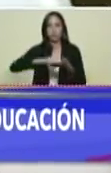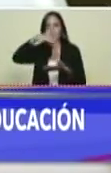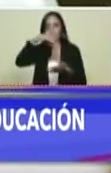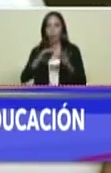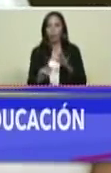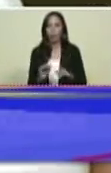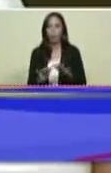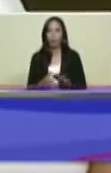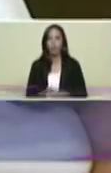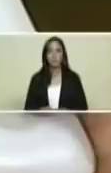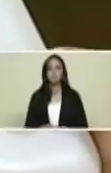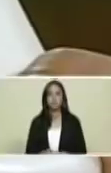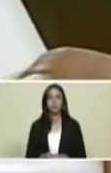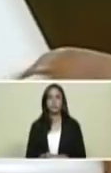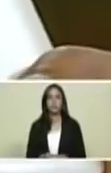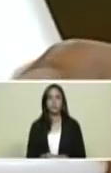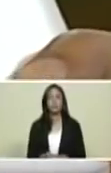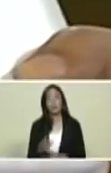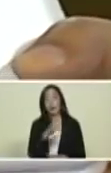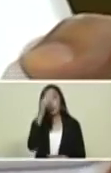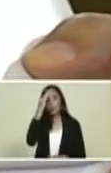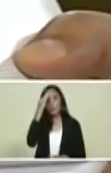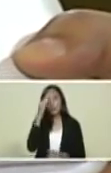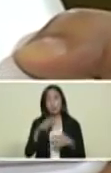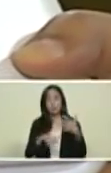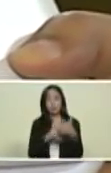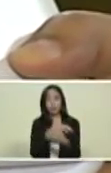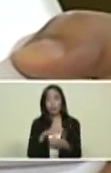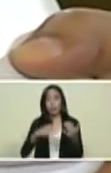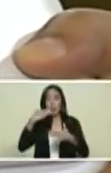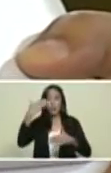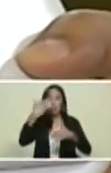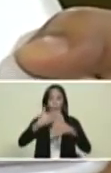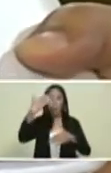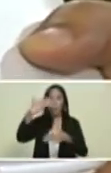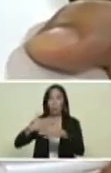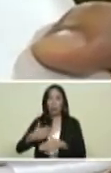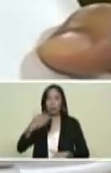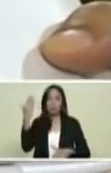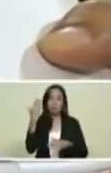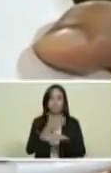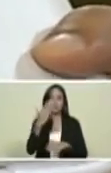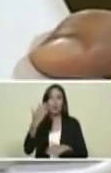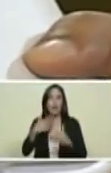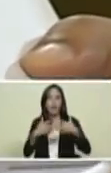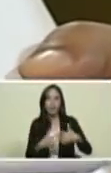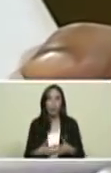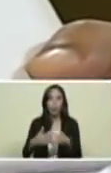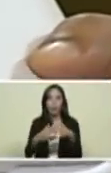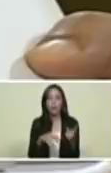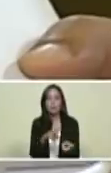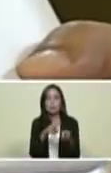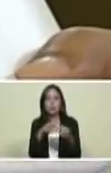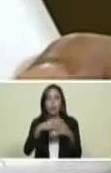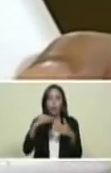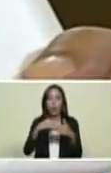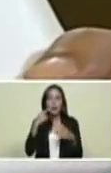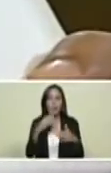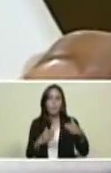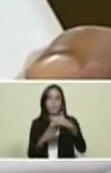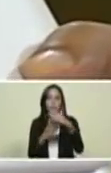que con la guerra económica, las sanciones de Estados Unidos, la reducción del ingreso en divisas para el